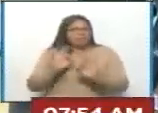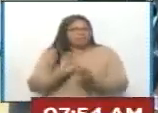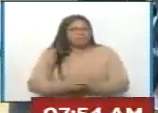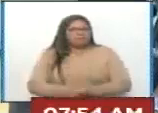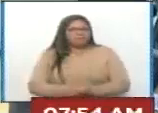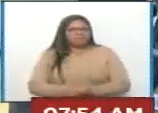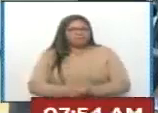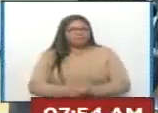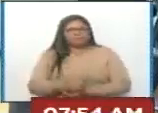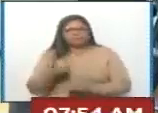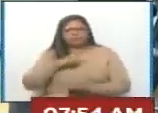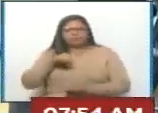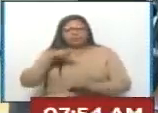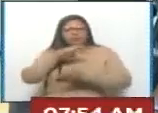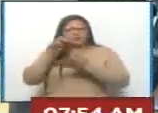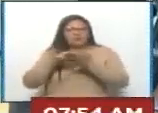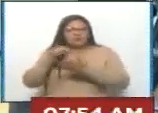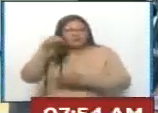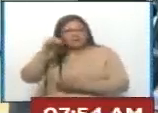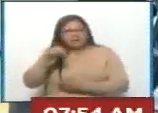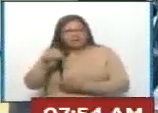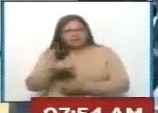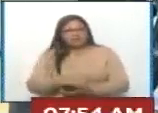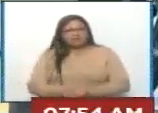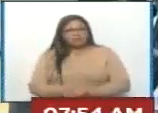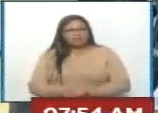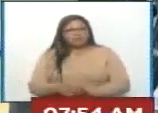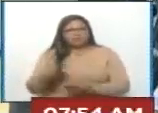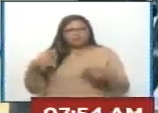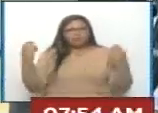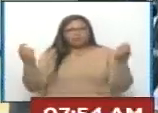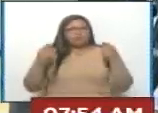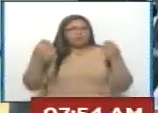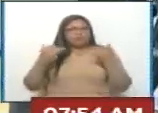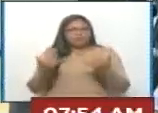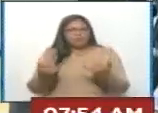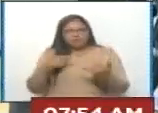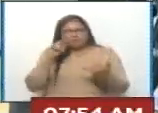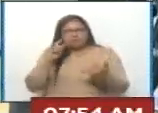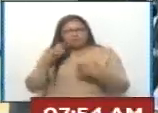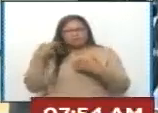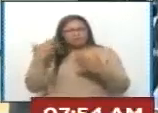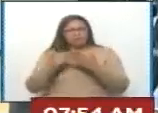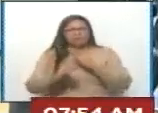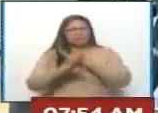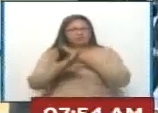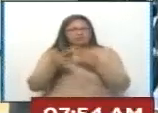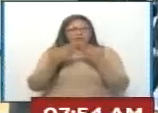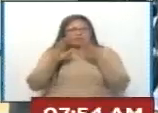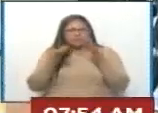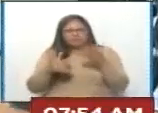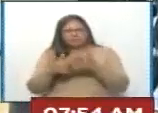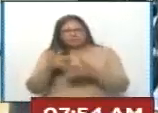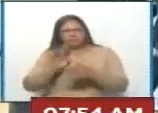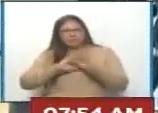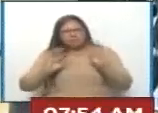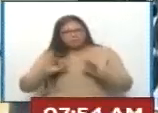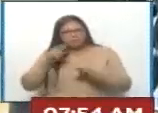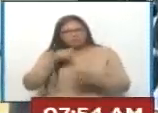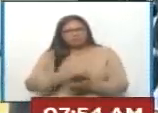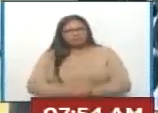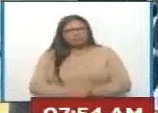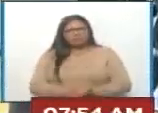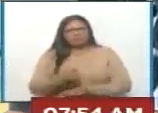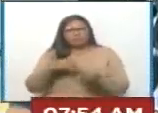los que nacionalmente desde acá han venido promoviendo esas sanciones también lo dijeron de la manera más abierta. Vamos